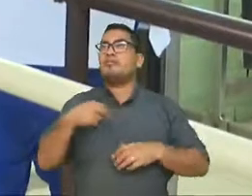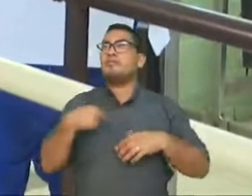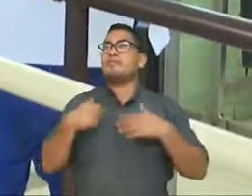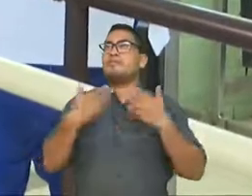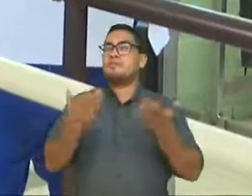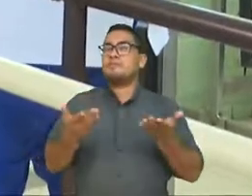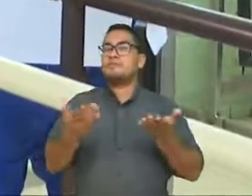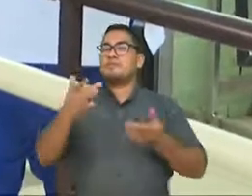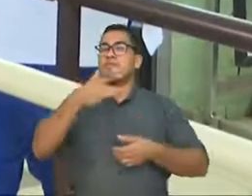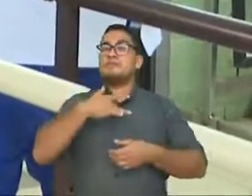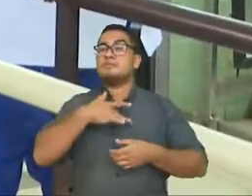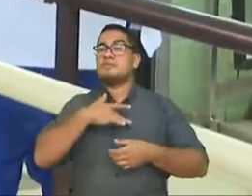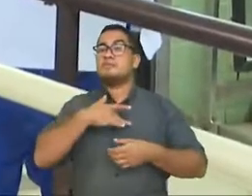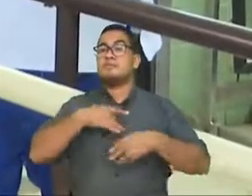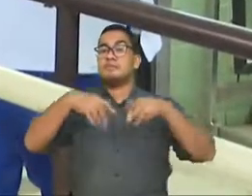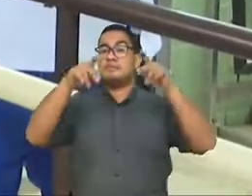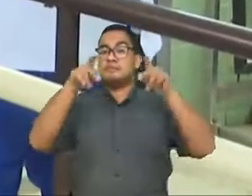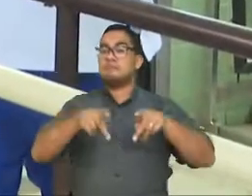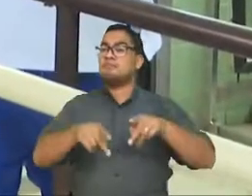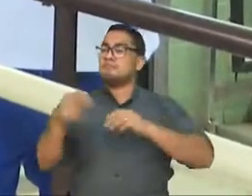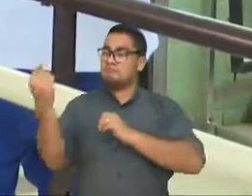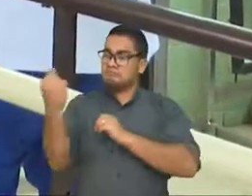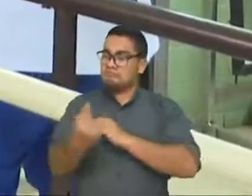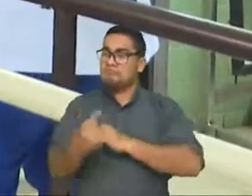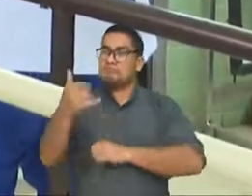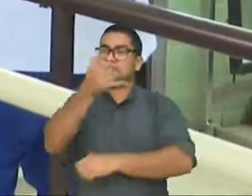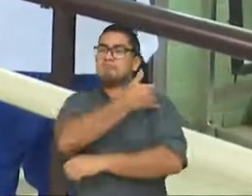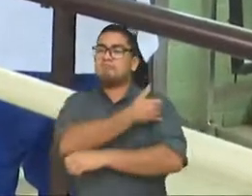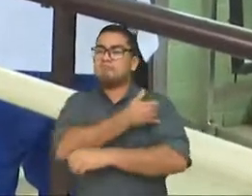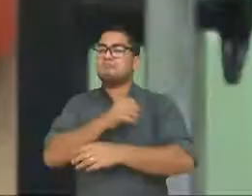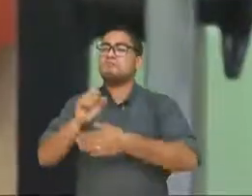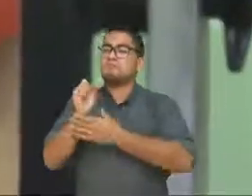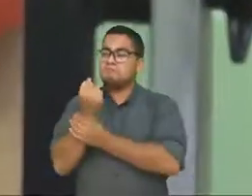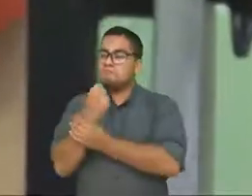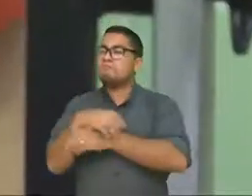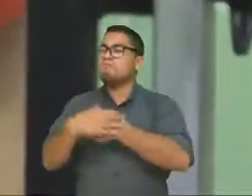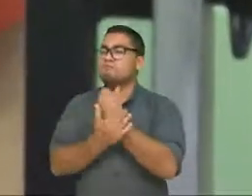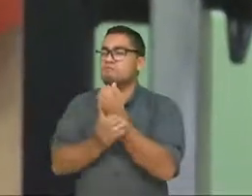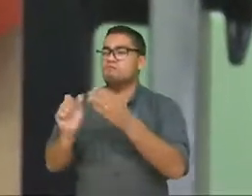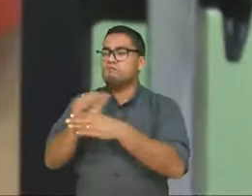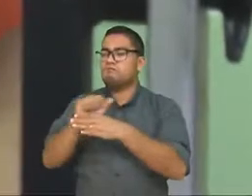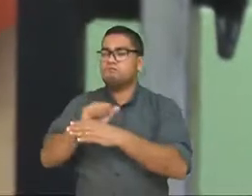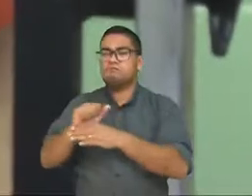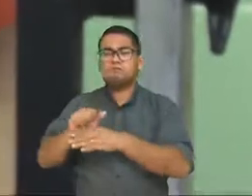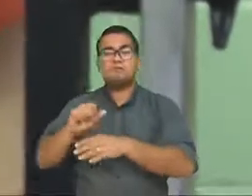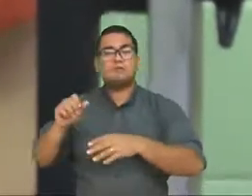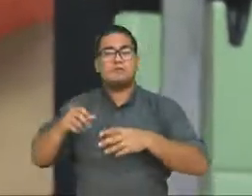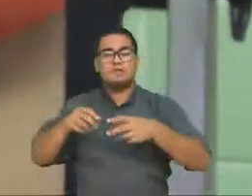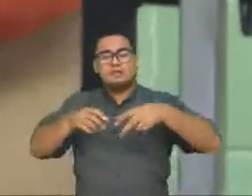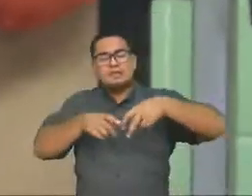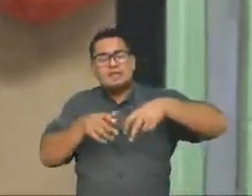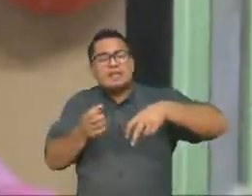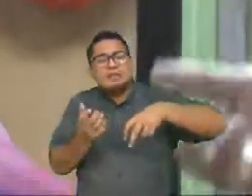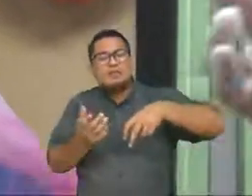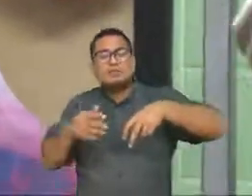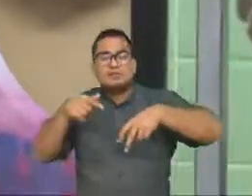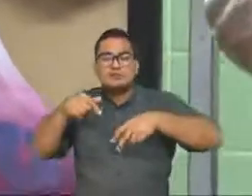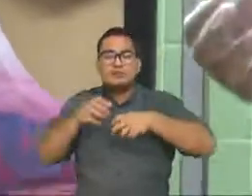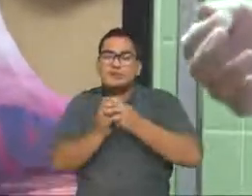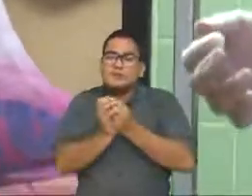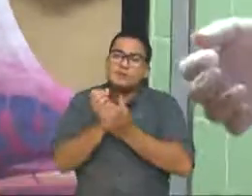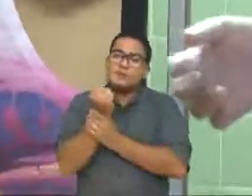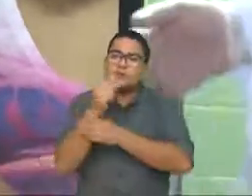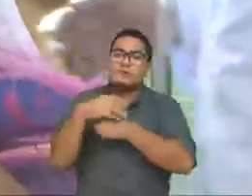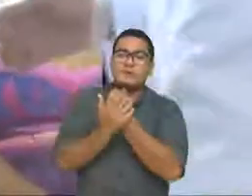lograr es que el paciente se independice, que sea independiente en todas sus áreas. Porque cuando un paciente sufre un traumatismo